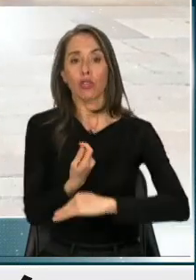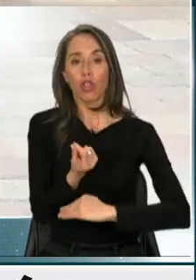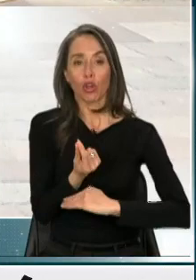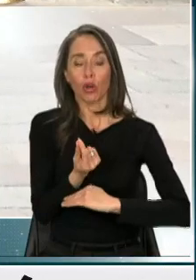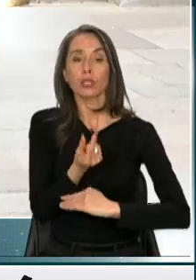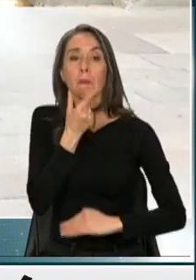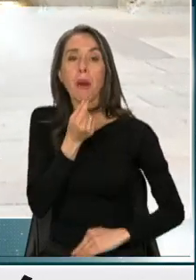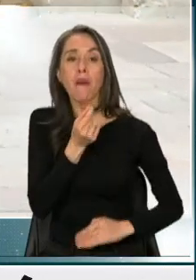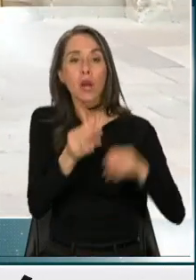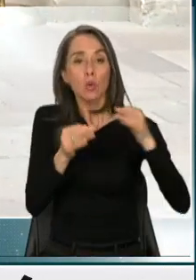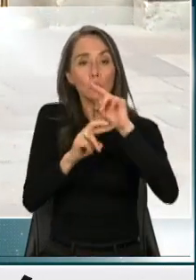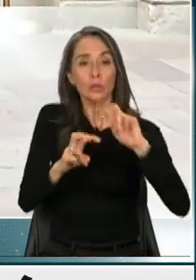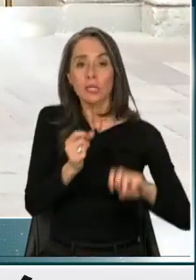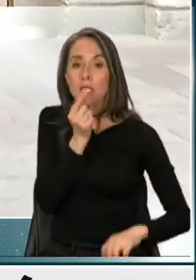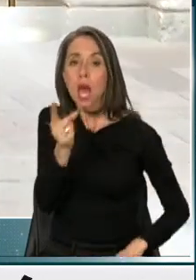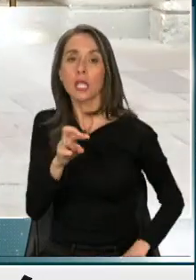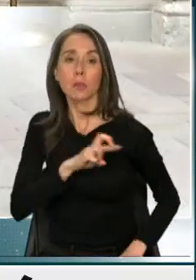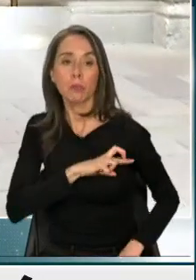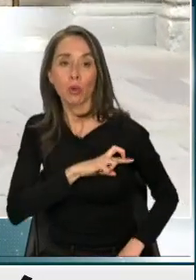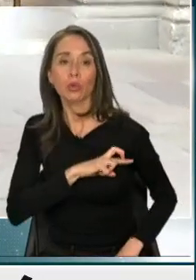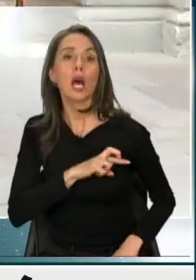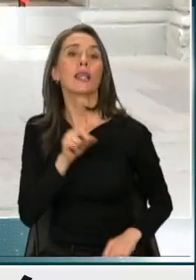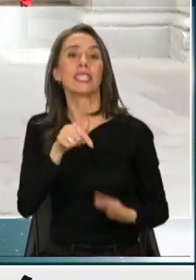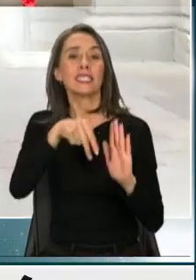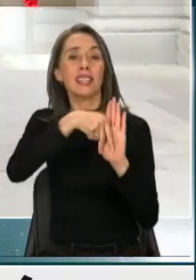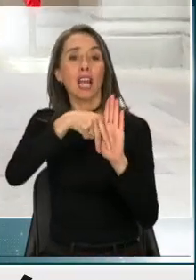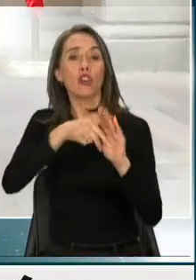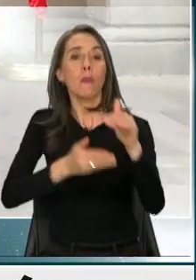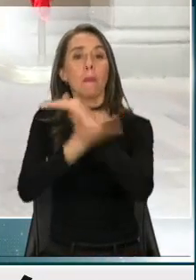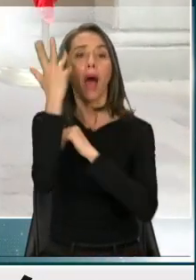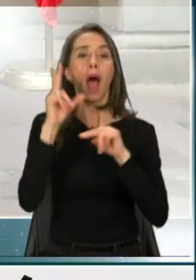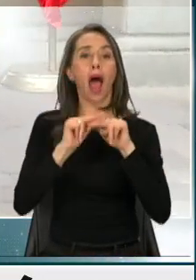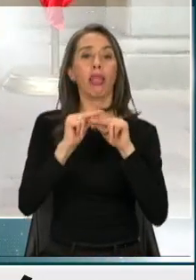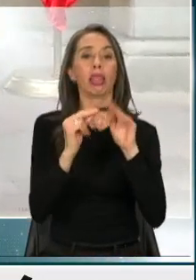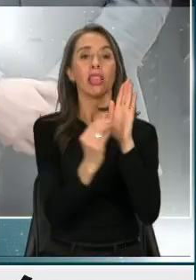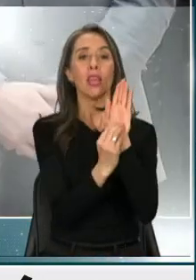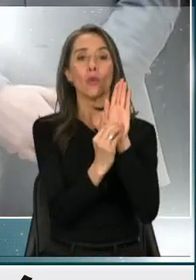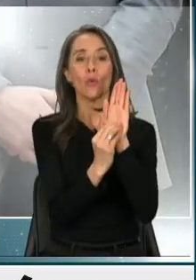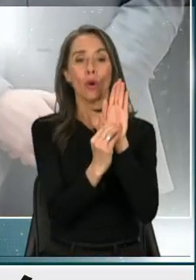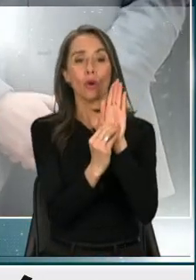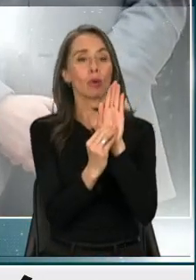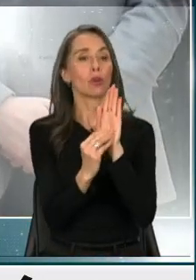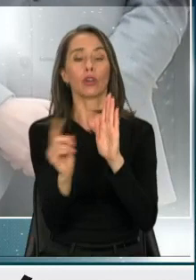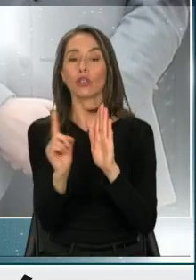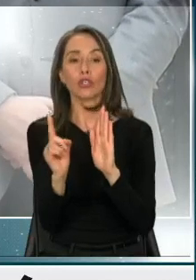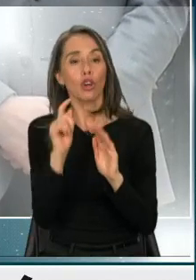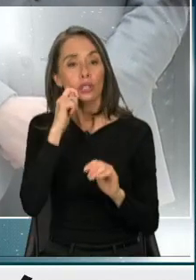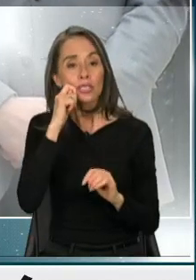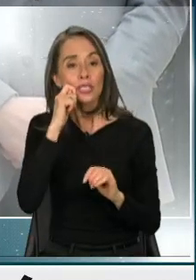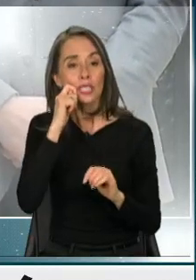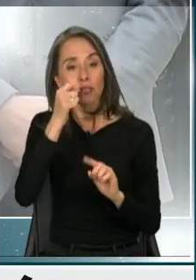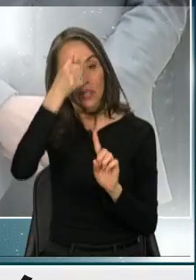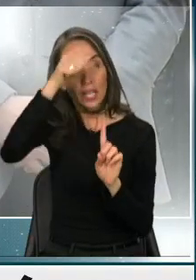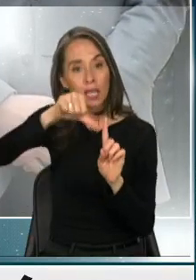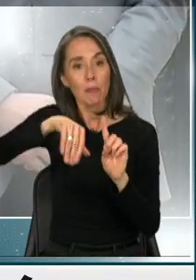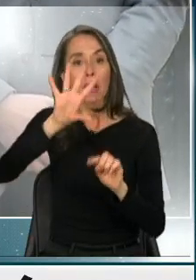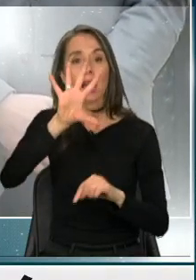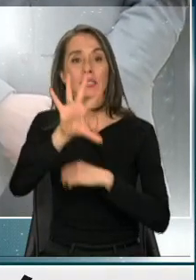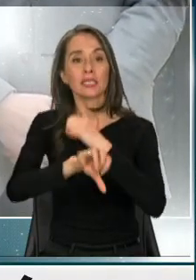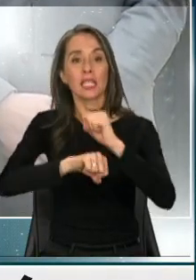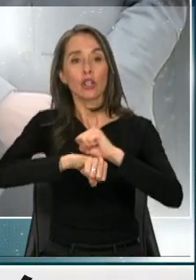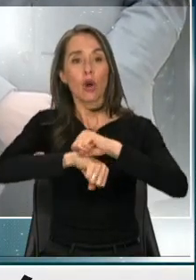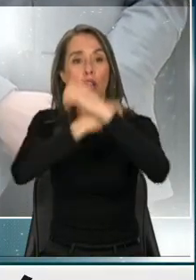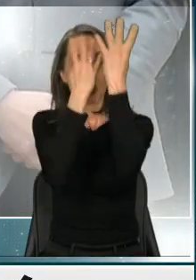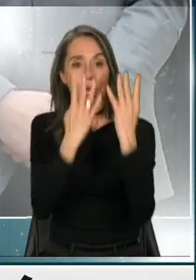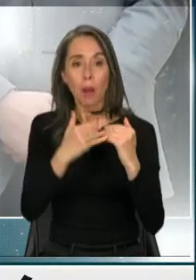imputación por este delito se aplican las normas antiguas entonces en este caso que ha diría yo de ninguna manera implicaría una pena superior a los cinco años